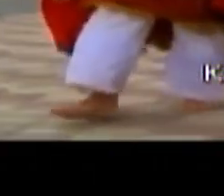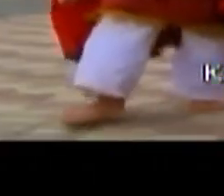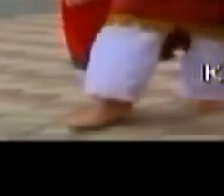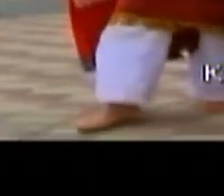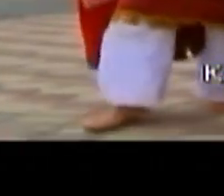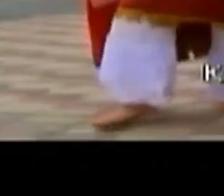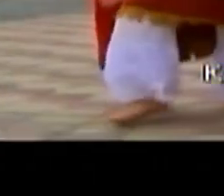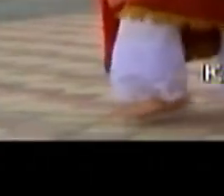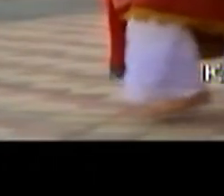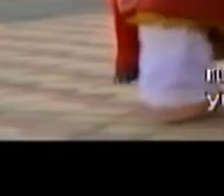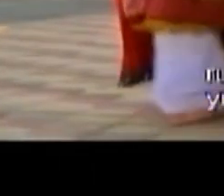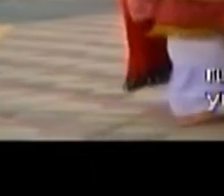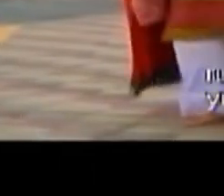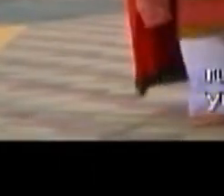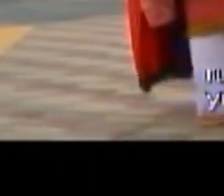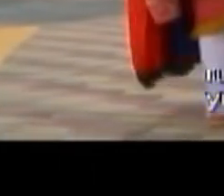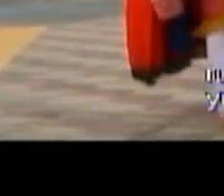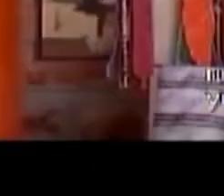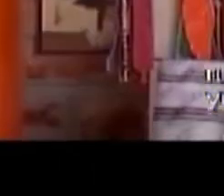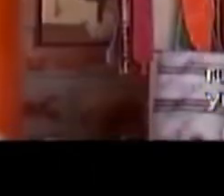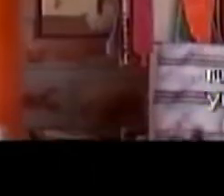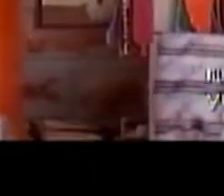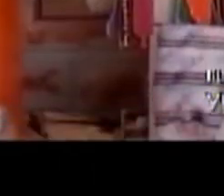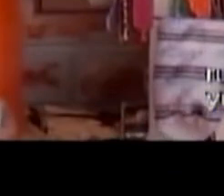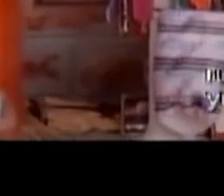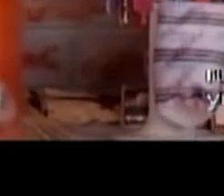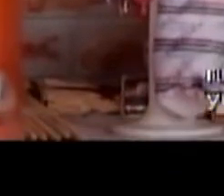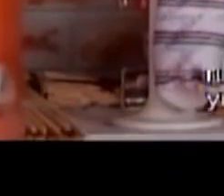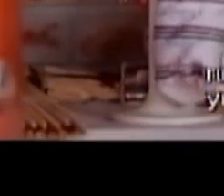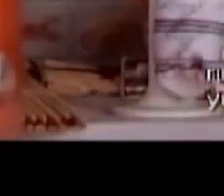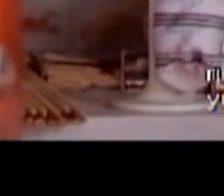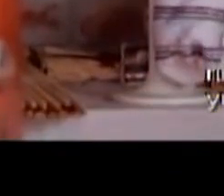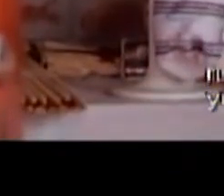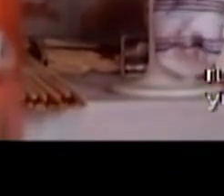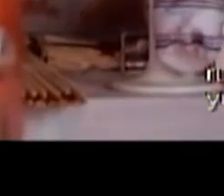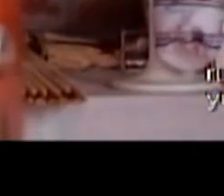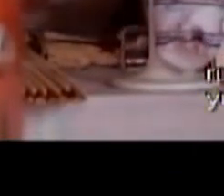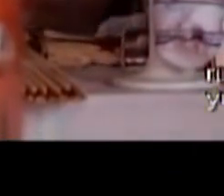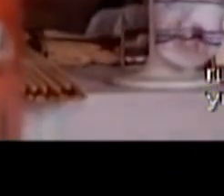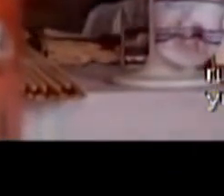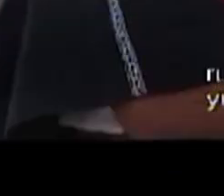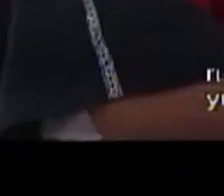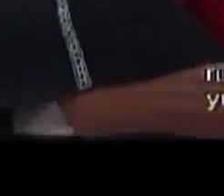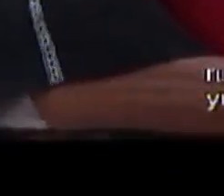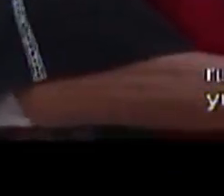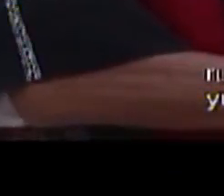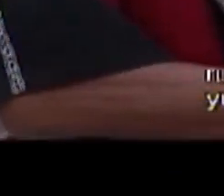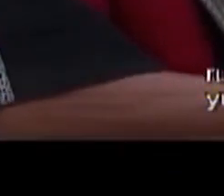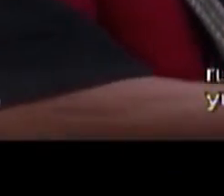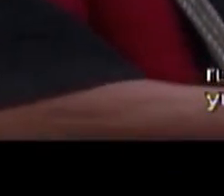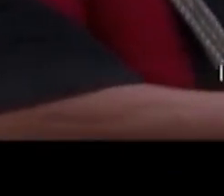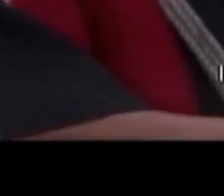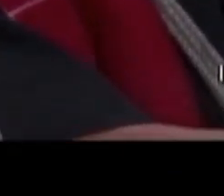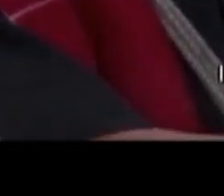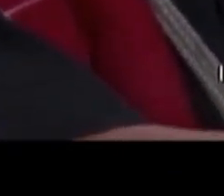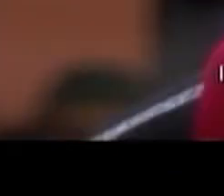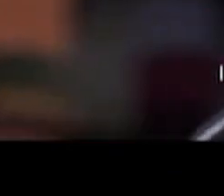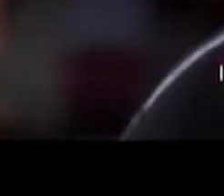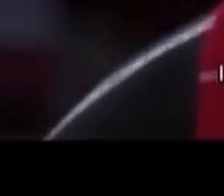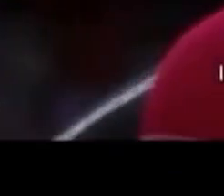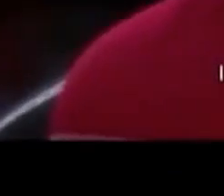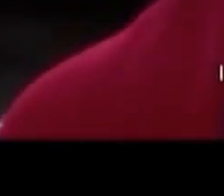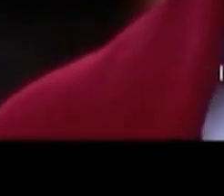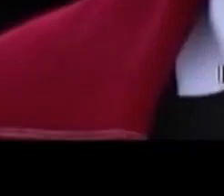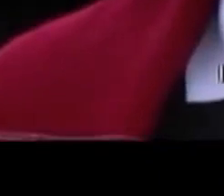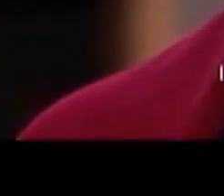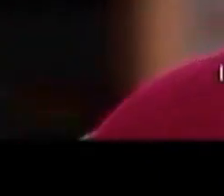usos, tradiciones, costumbres y fechas tradicionales que mantienen reconocimiento en el ámbito nacional y son representativas de la